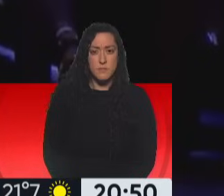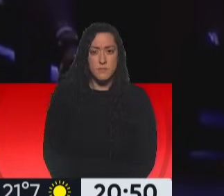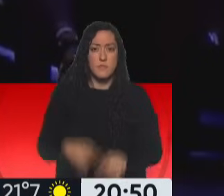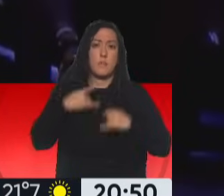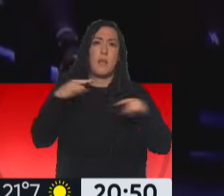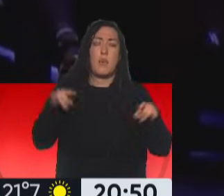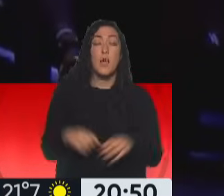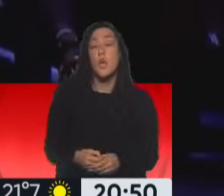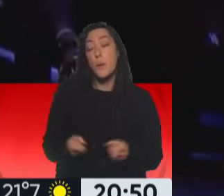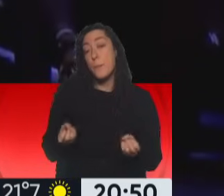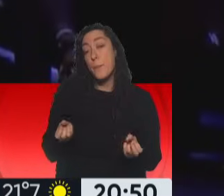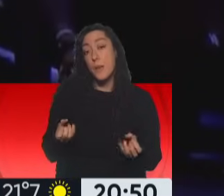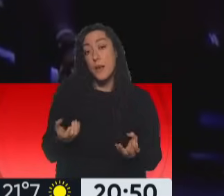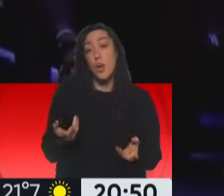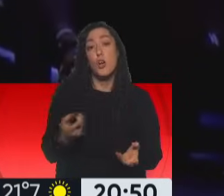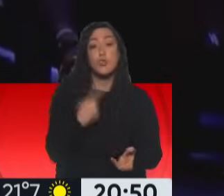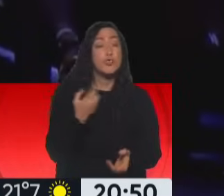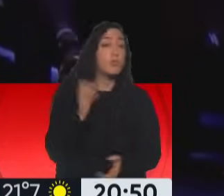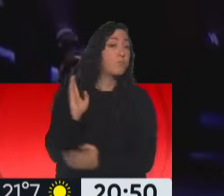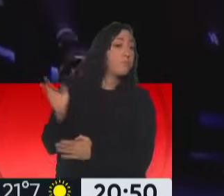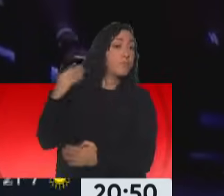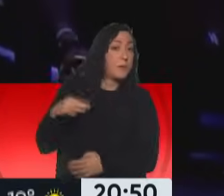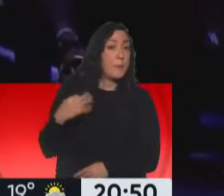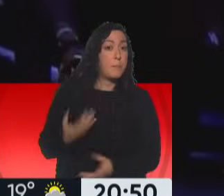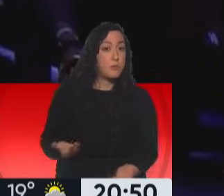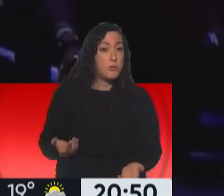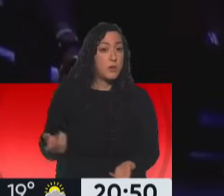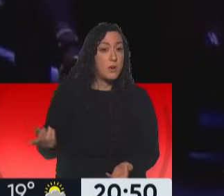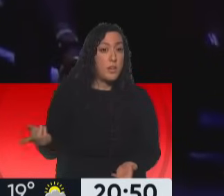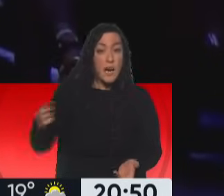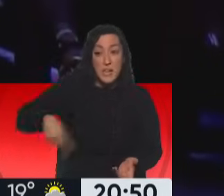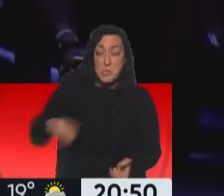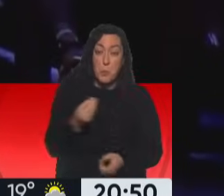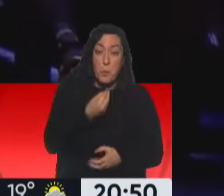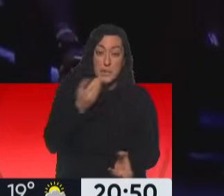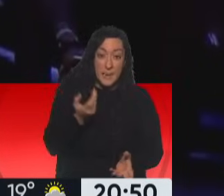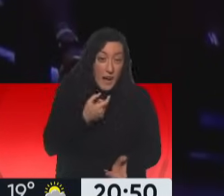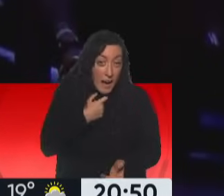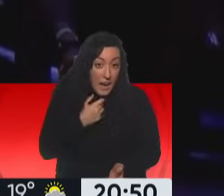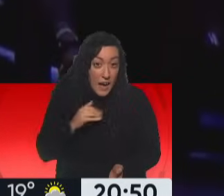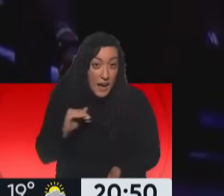Bueno, vayamos y hay que ganarle. Al 4 de copa le gana cualquiera.